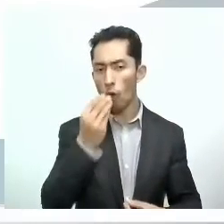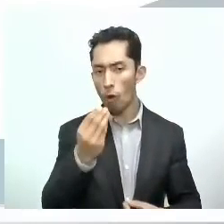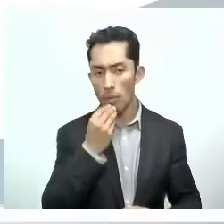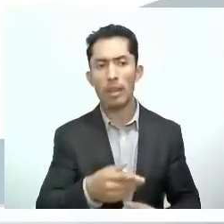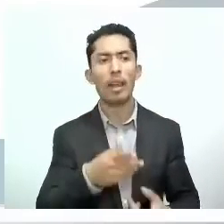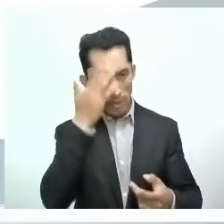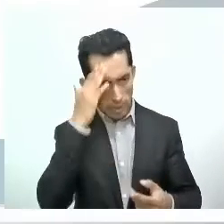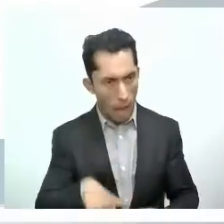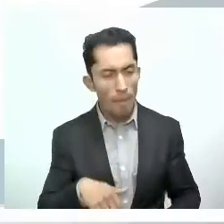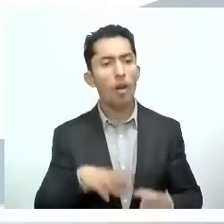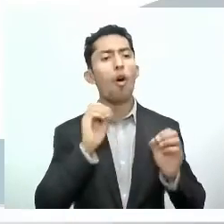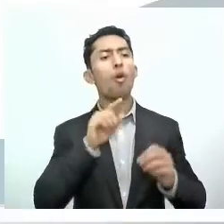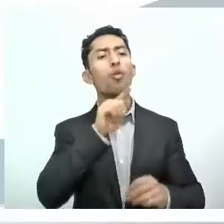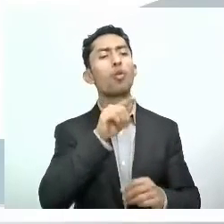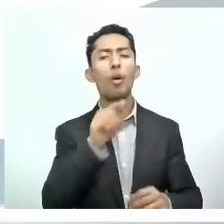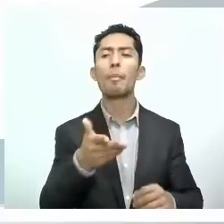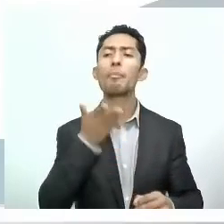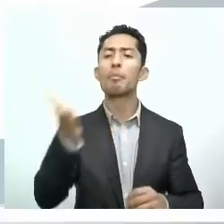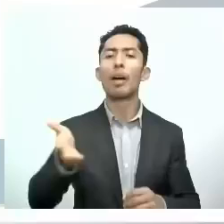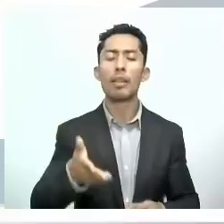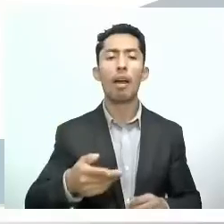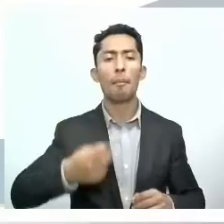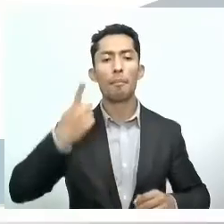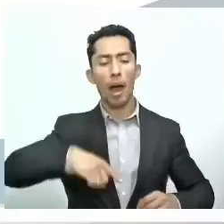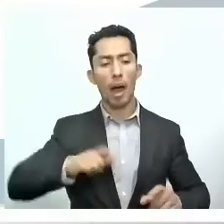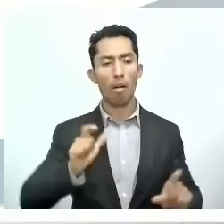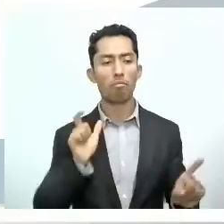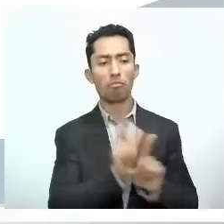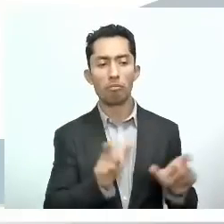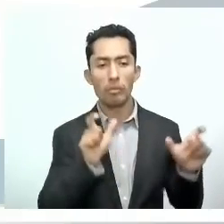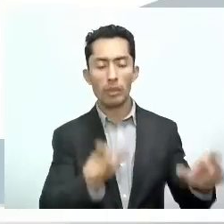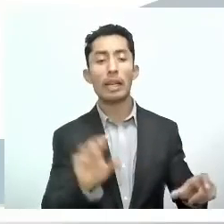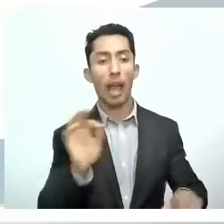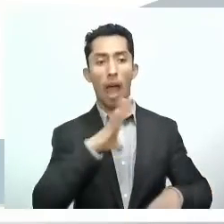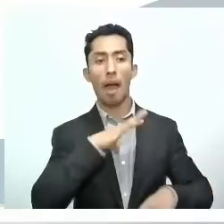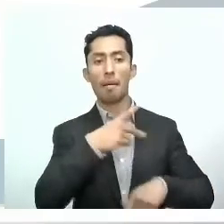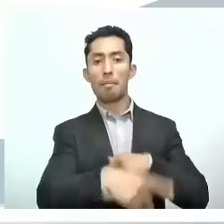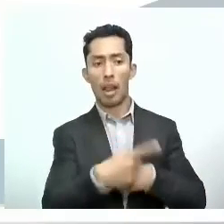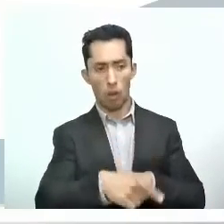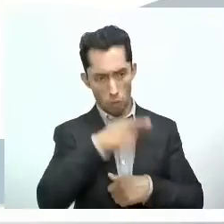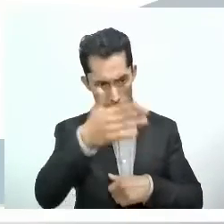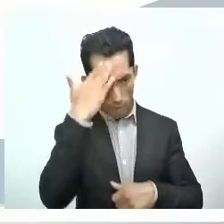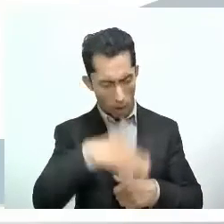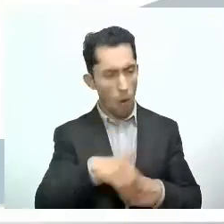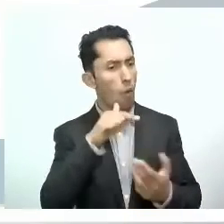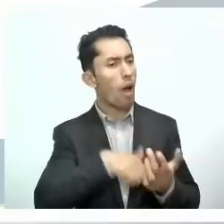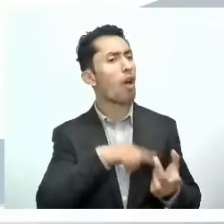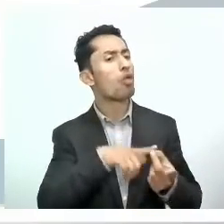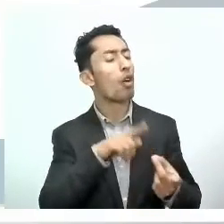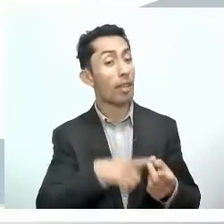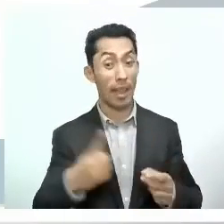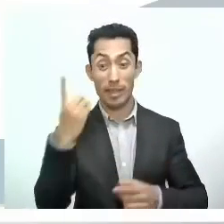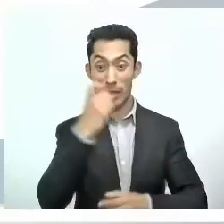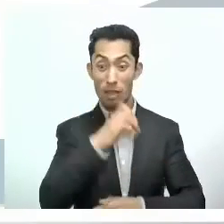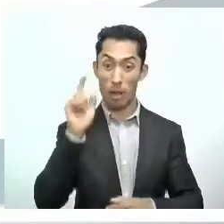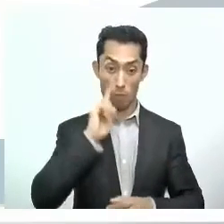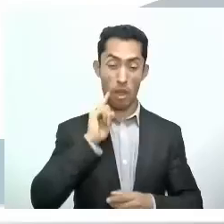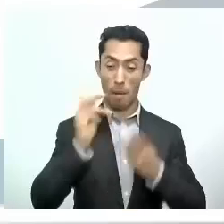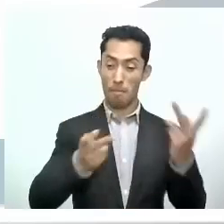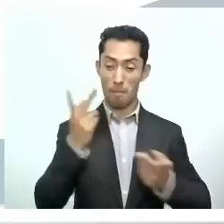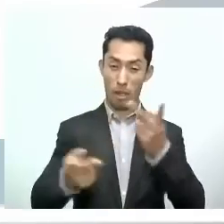tenían que solicitar una orden de protección frente al riesgo que vivían. Y de estas 160 mujeres